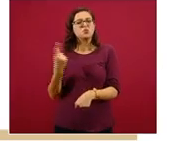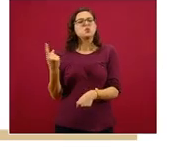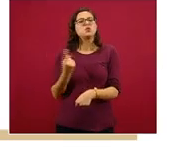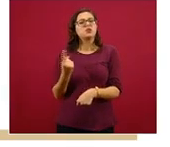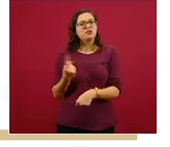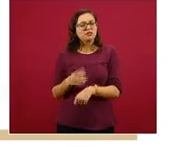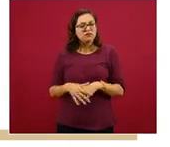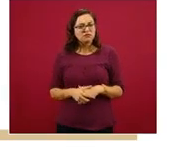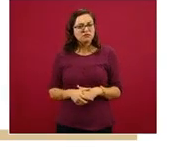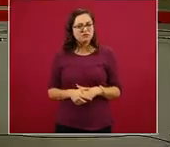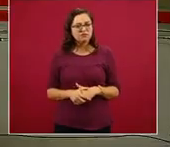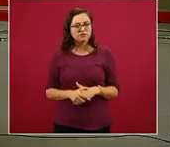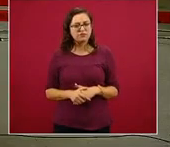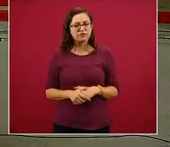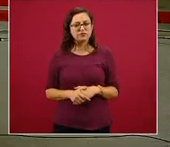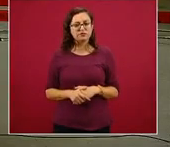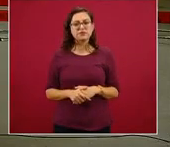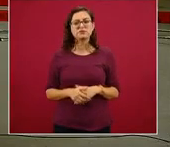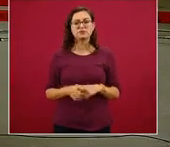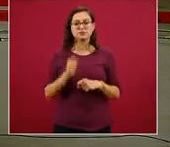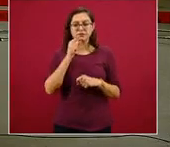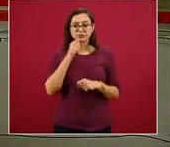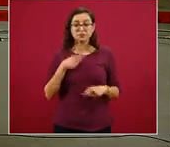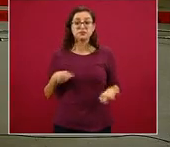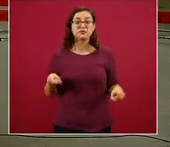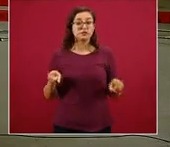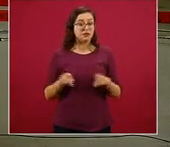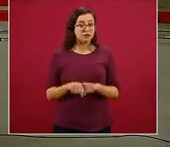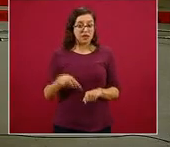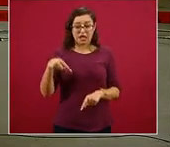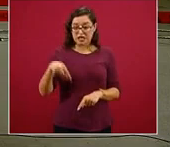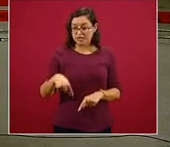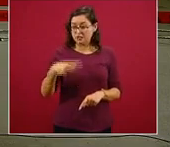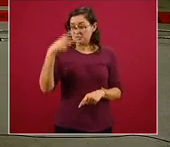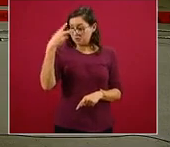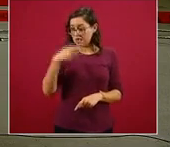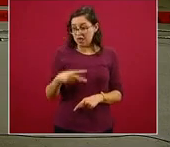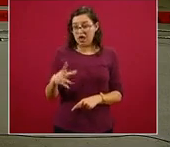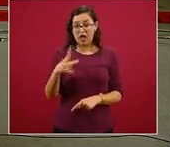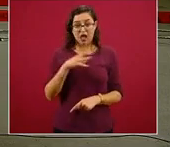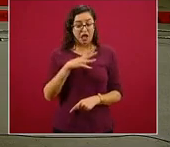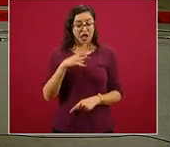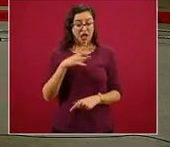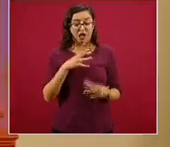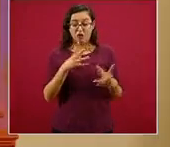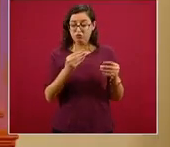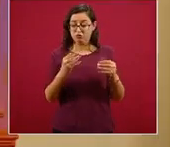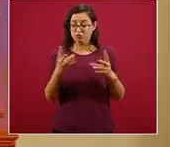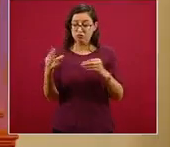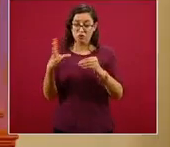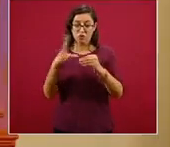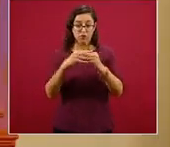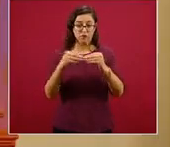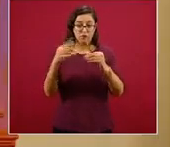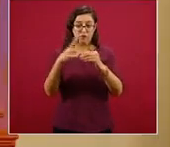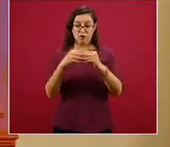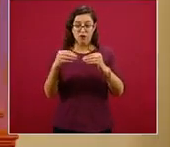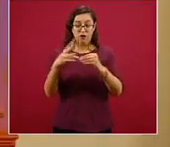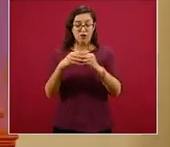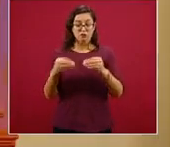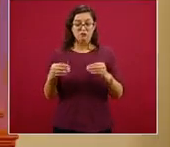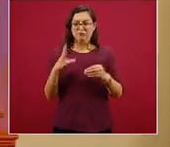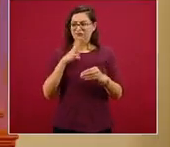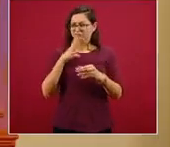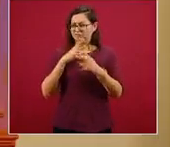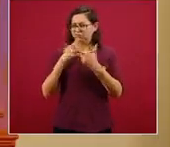Adelante. Tenemos también que cultivamos en México muchas frutas, producimos muchas frutas